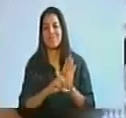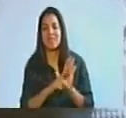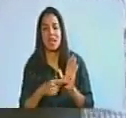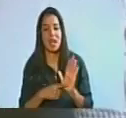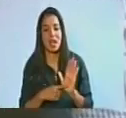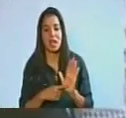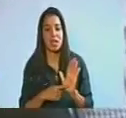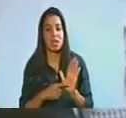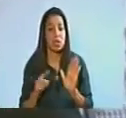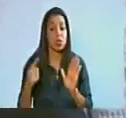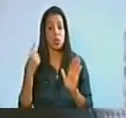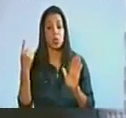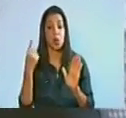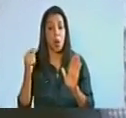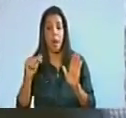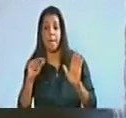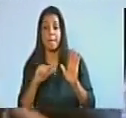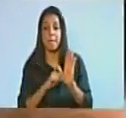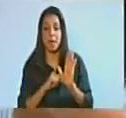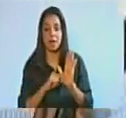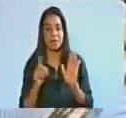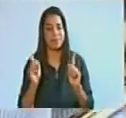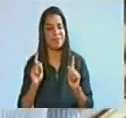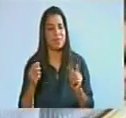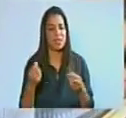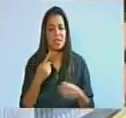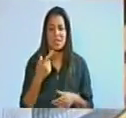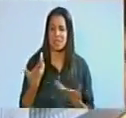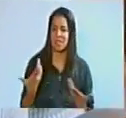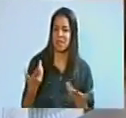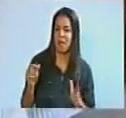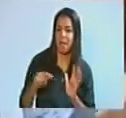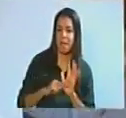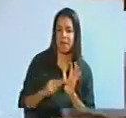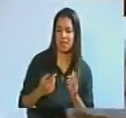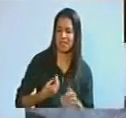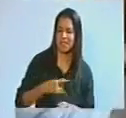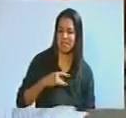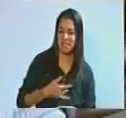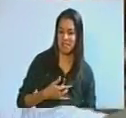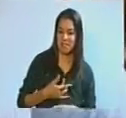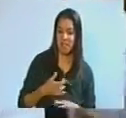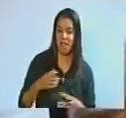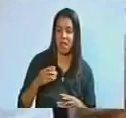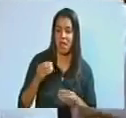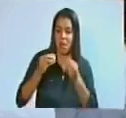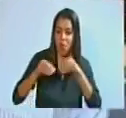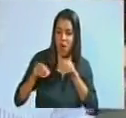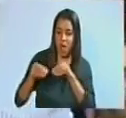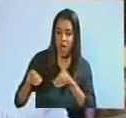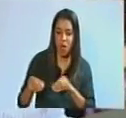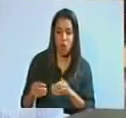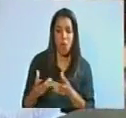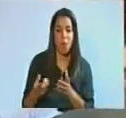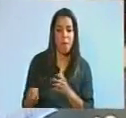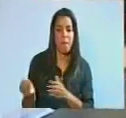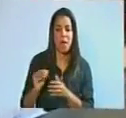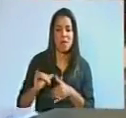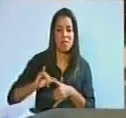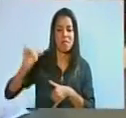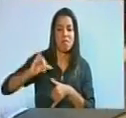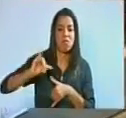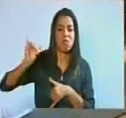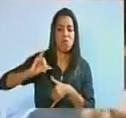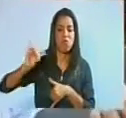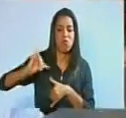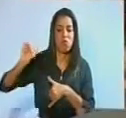es solamente los precios. Te dirán, ¿cómo que no es solamente los precios? Que esos cartones de huevo, parece que esas gallinas le hicieran cesárea a todas